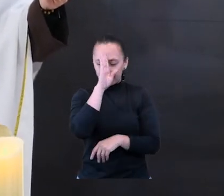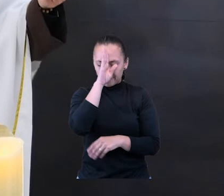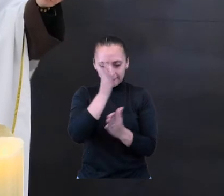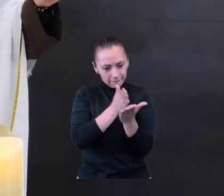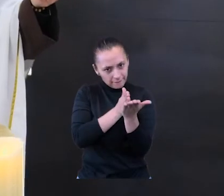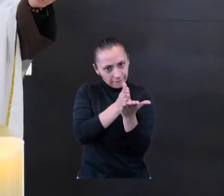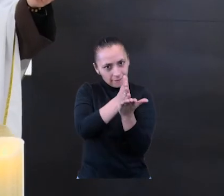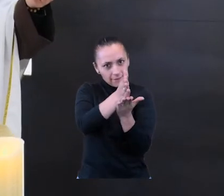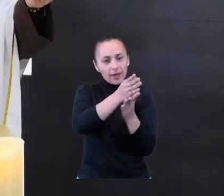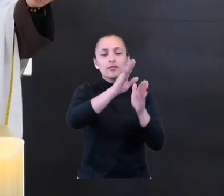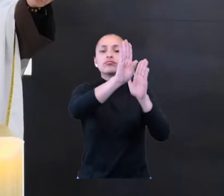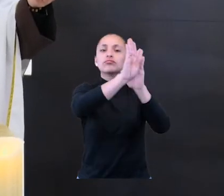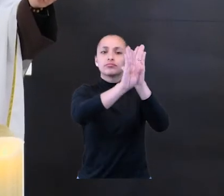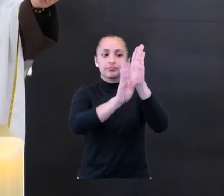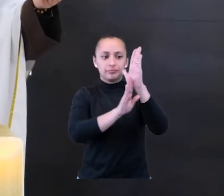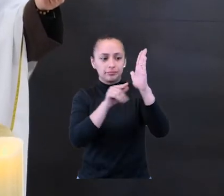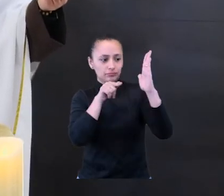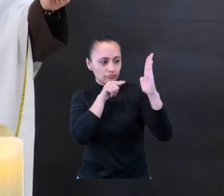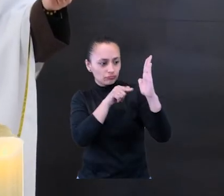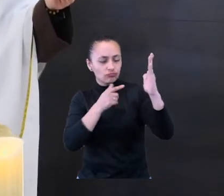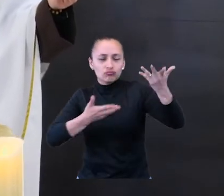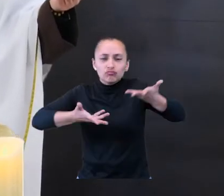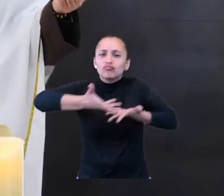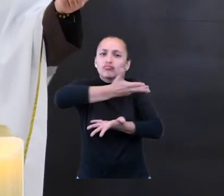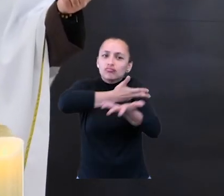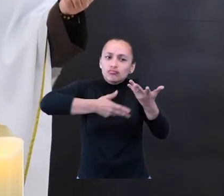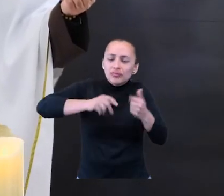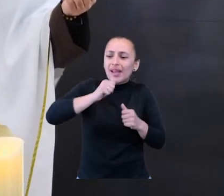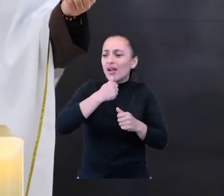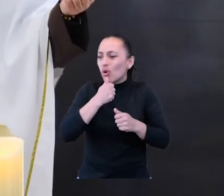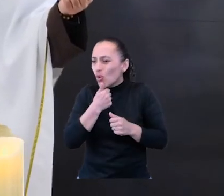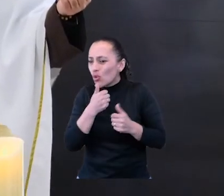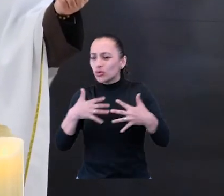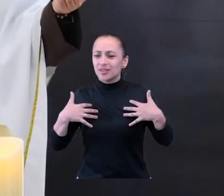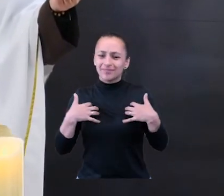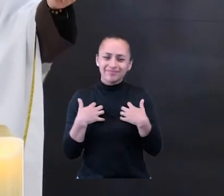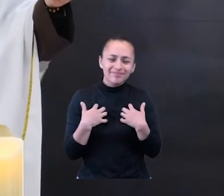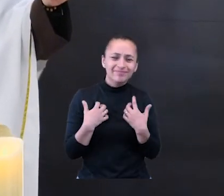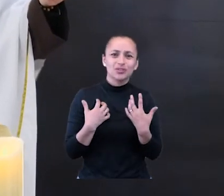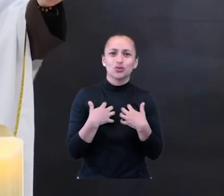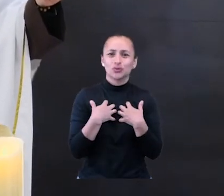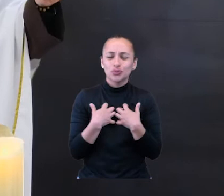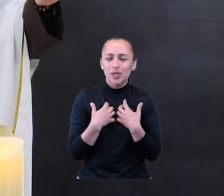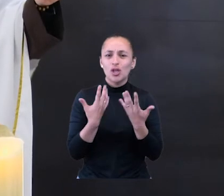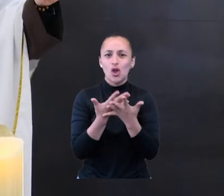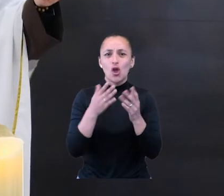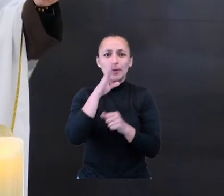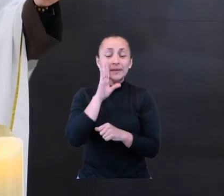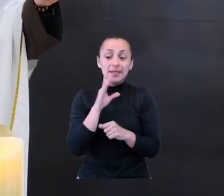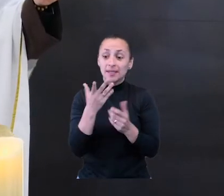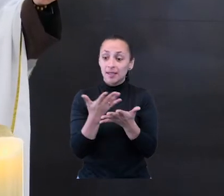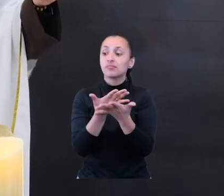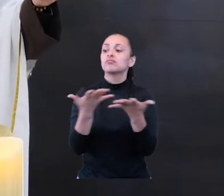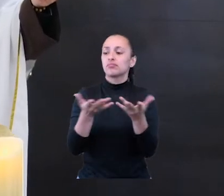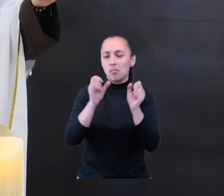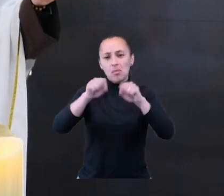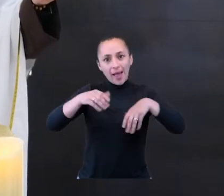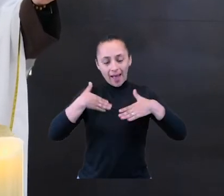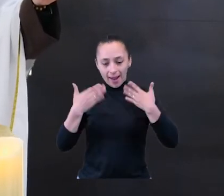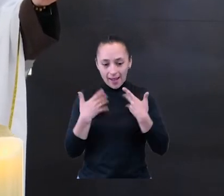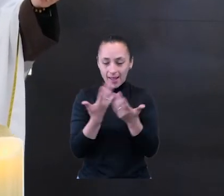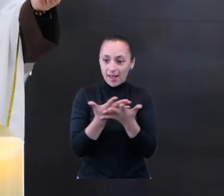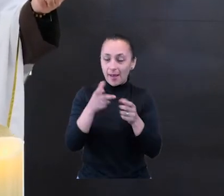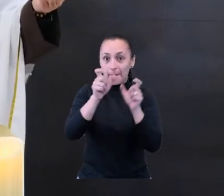que nos preocupemos de compartir en la caridad las angustias y las tristezas las alegrías y las esperanzas de los